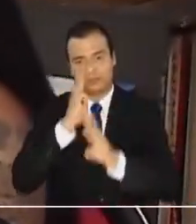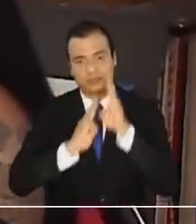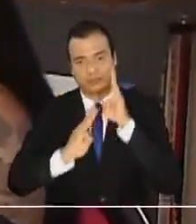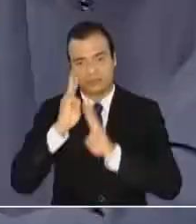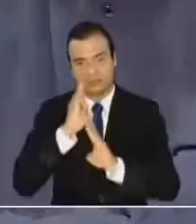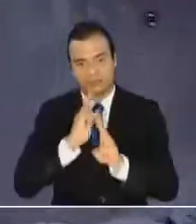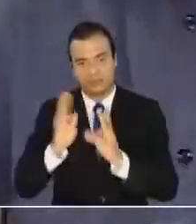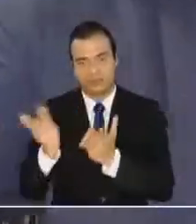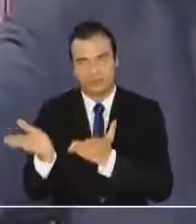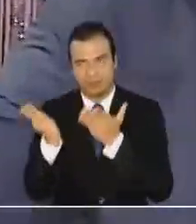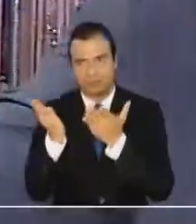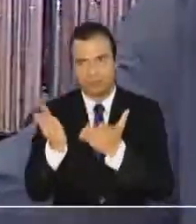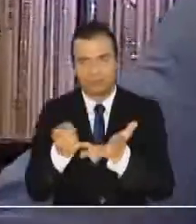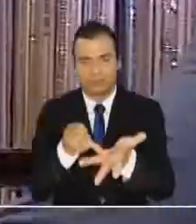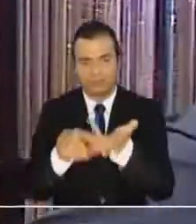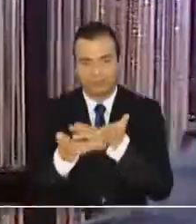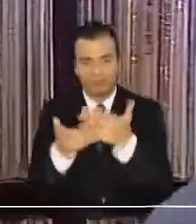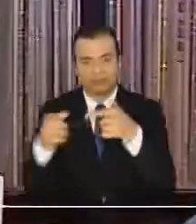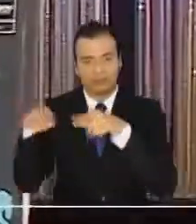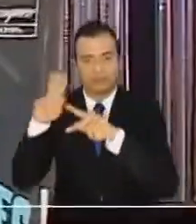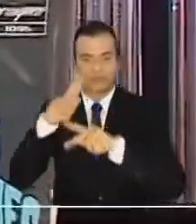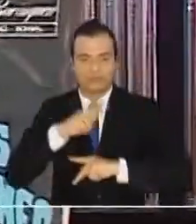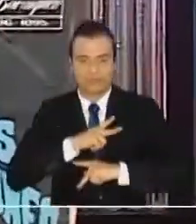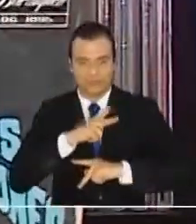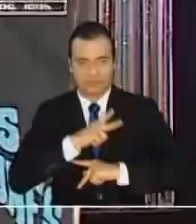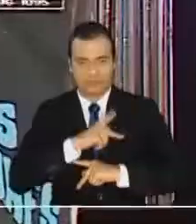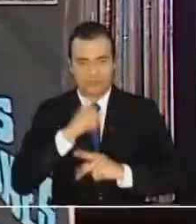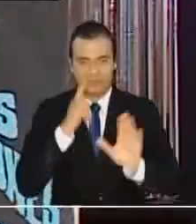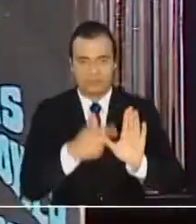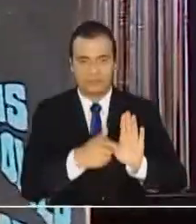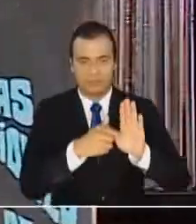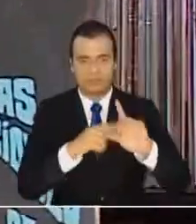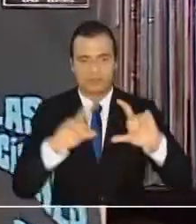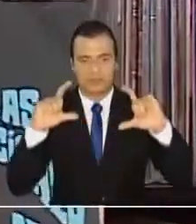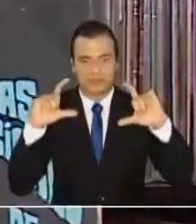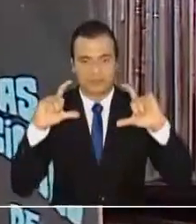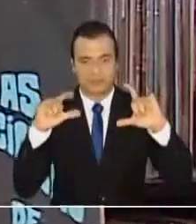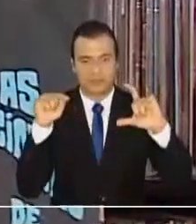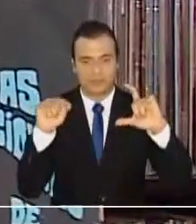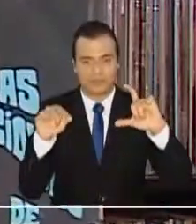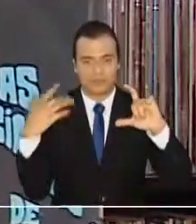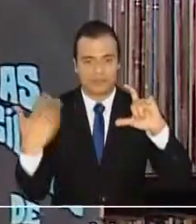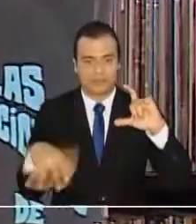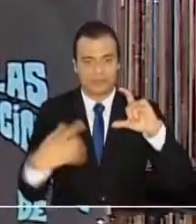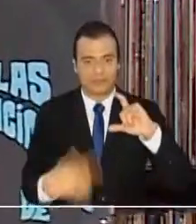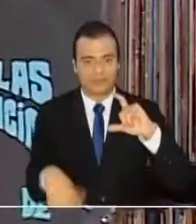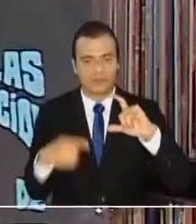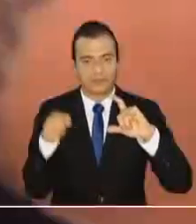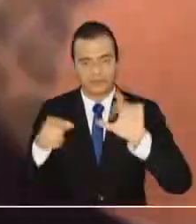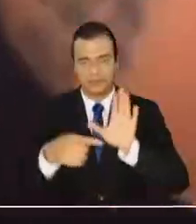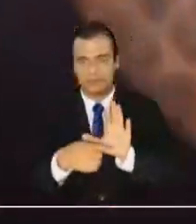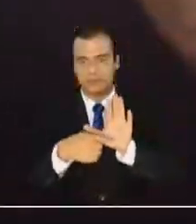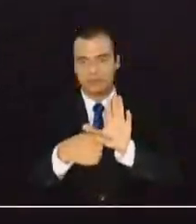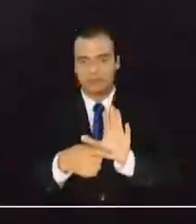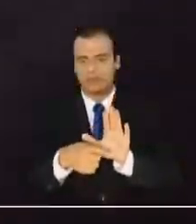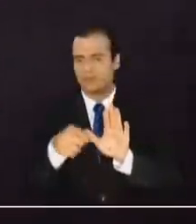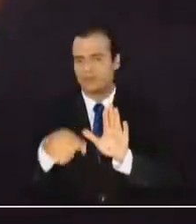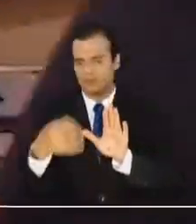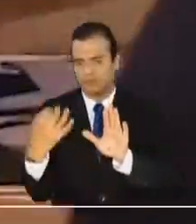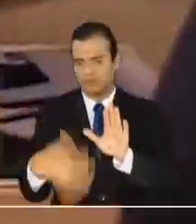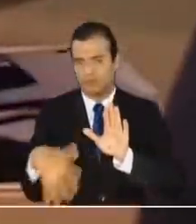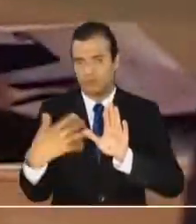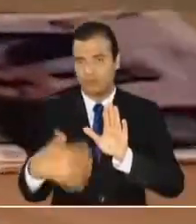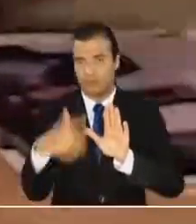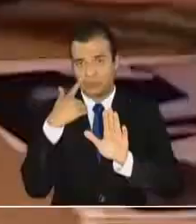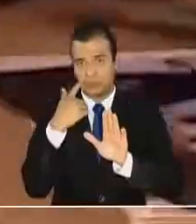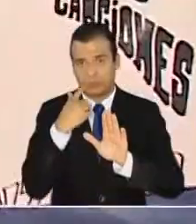músico cubano. Primero aquí le traigo un disco de Manzanero hecho en guaguancó. Esto fue uno de los discos que mi papá apreció mucho. Si